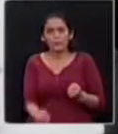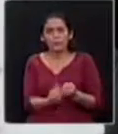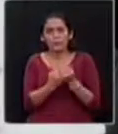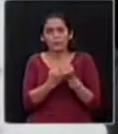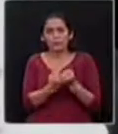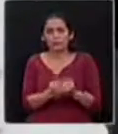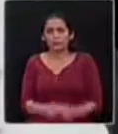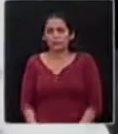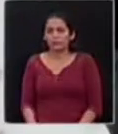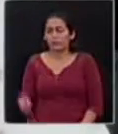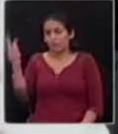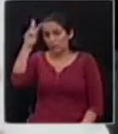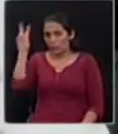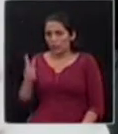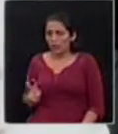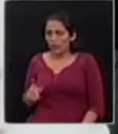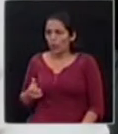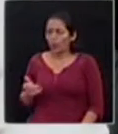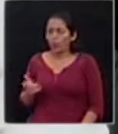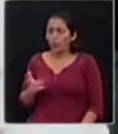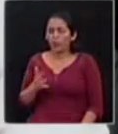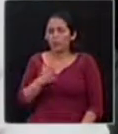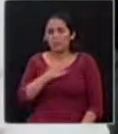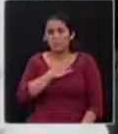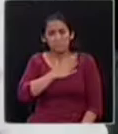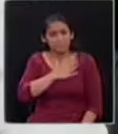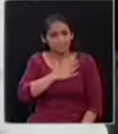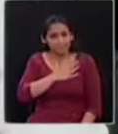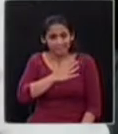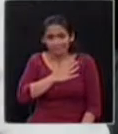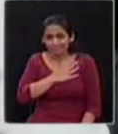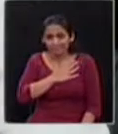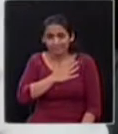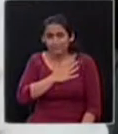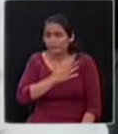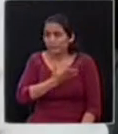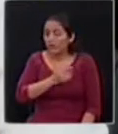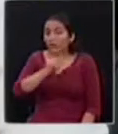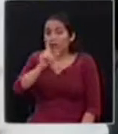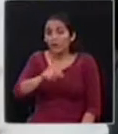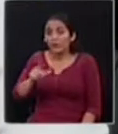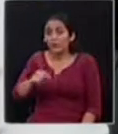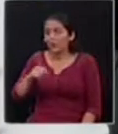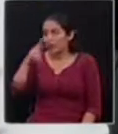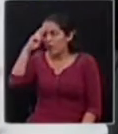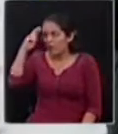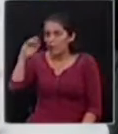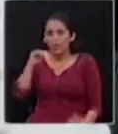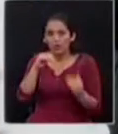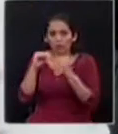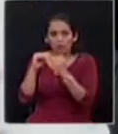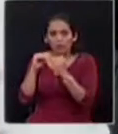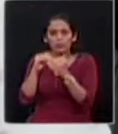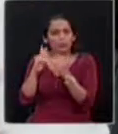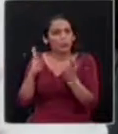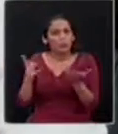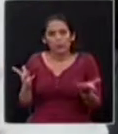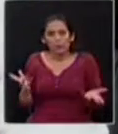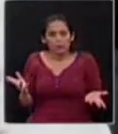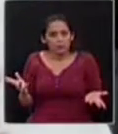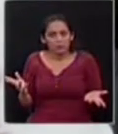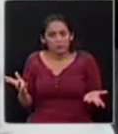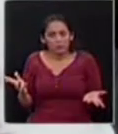desgracia lo que ocurre en venezuela eso no es democrático eso no es correcto